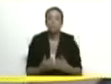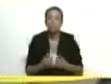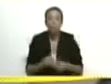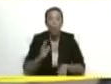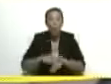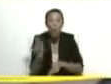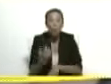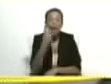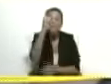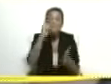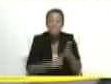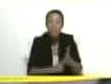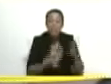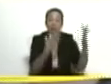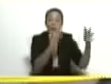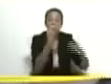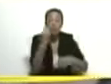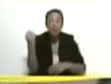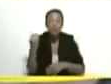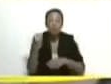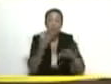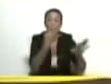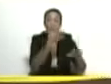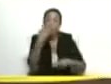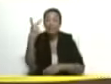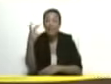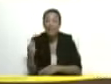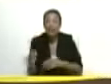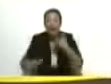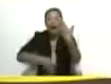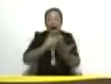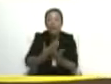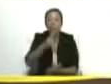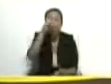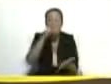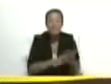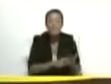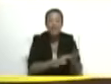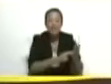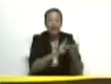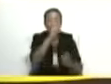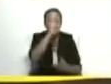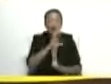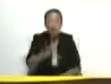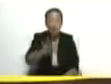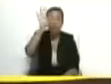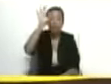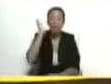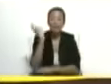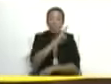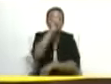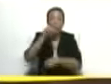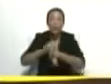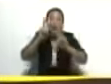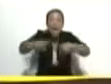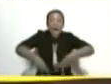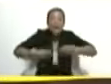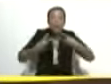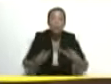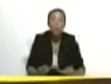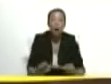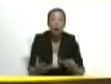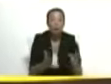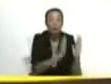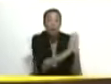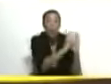Porque desde 1830 hasta el año 2000, en que se elige la primera Asamblea Nacional